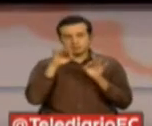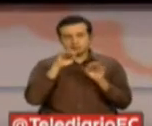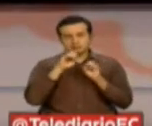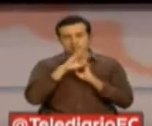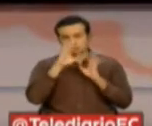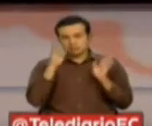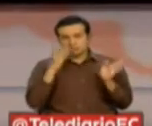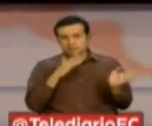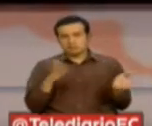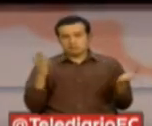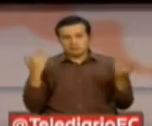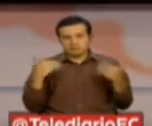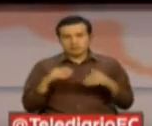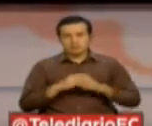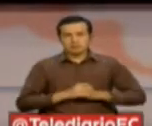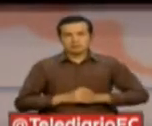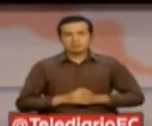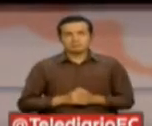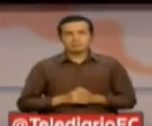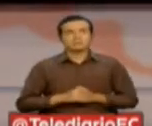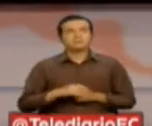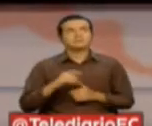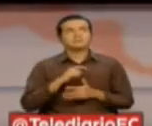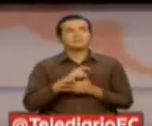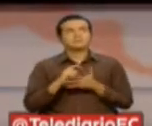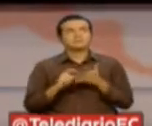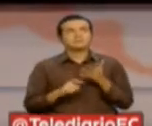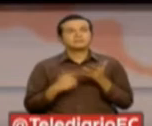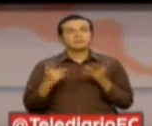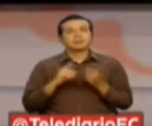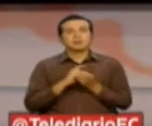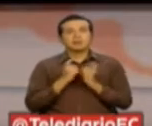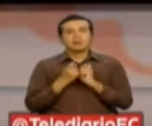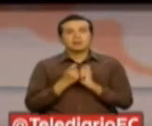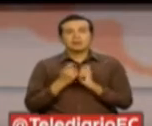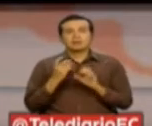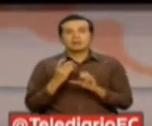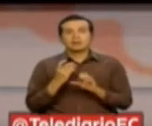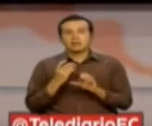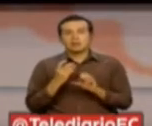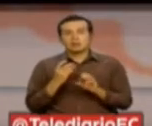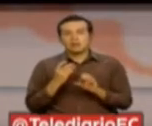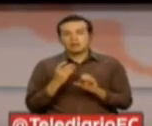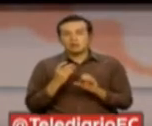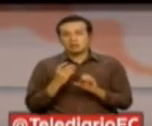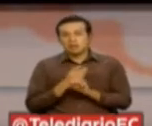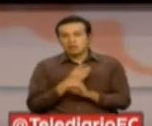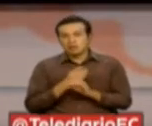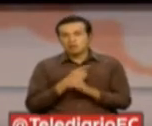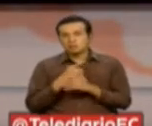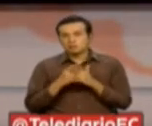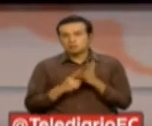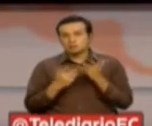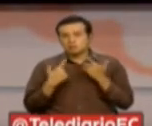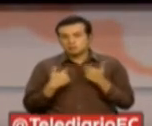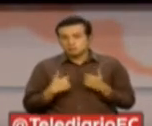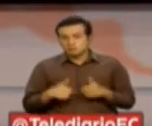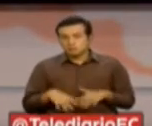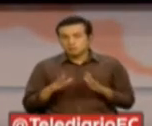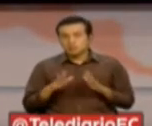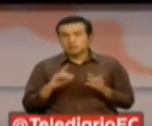además como digo tenemos que evitar a toda costa que este cambio en la fórmula de cálculo de los aranceles para esos productos se